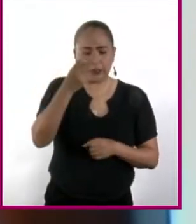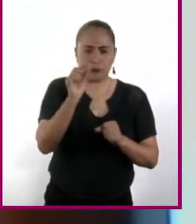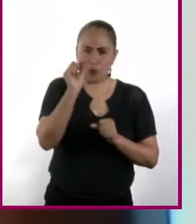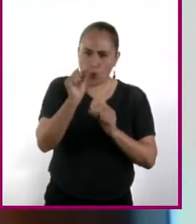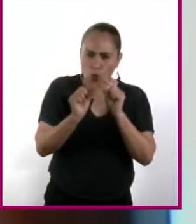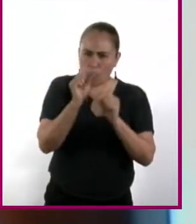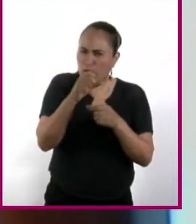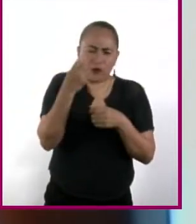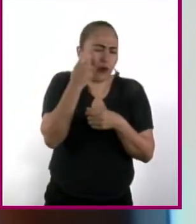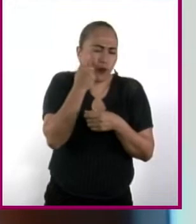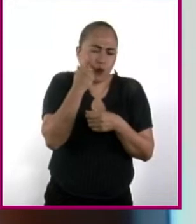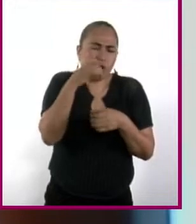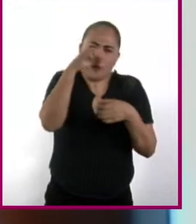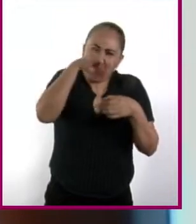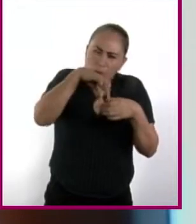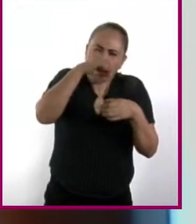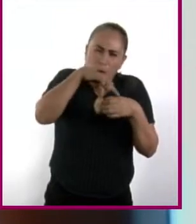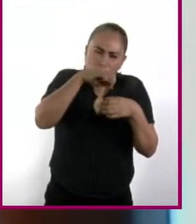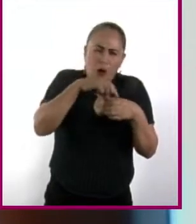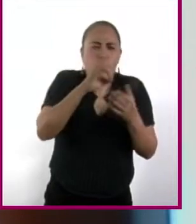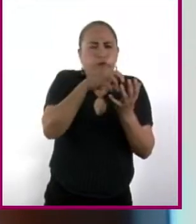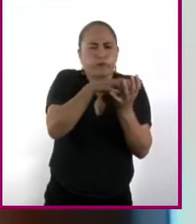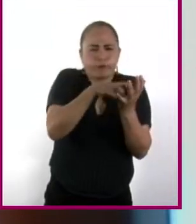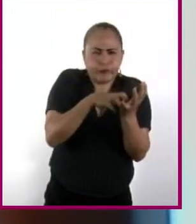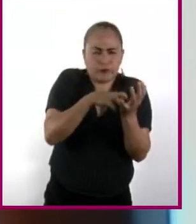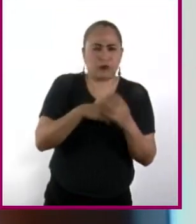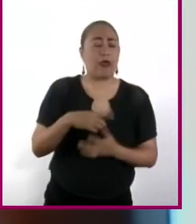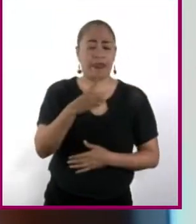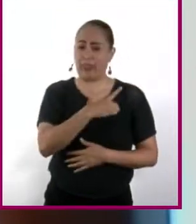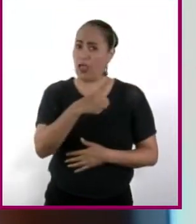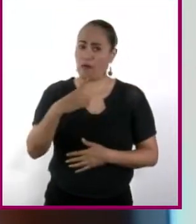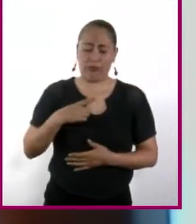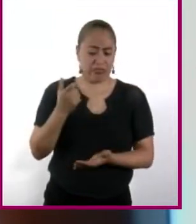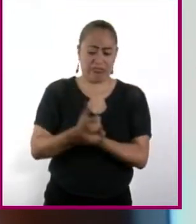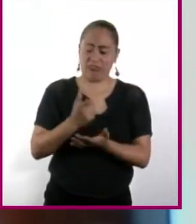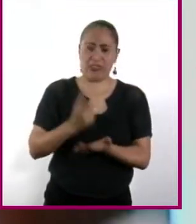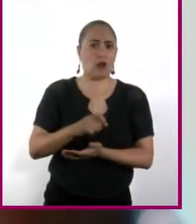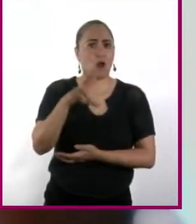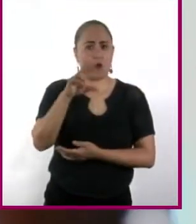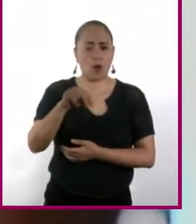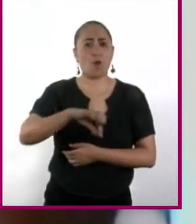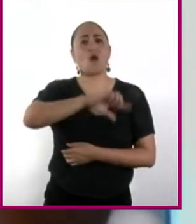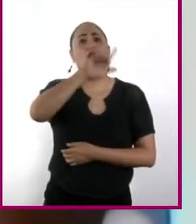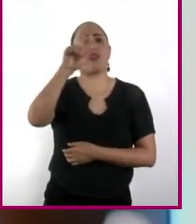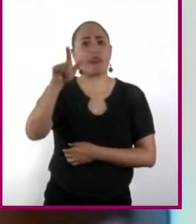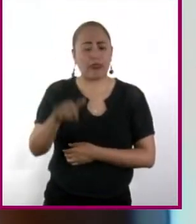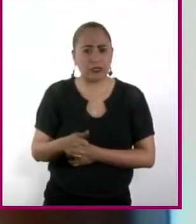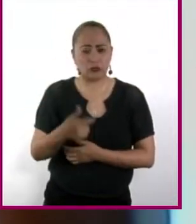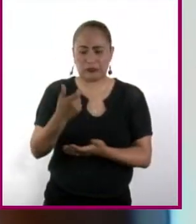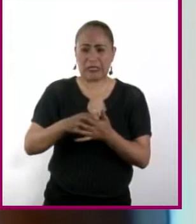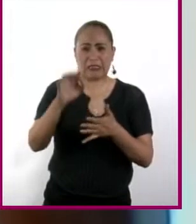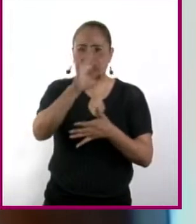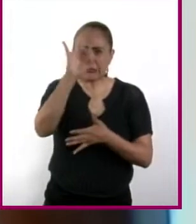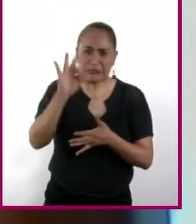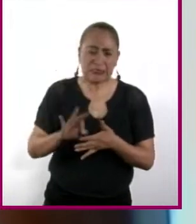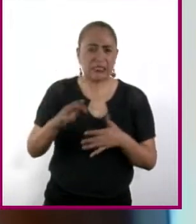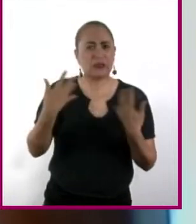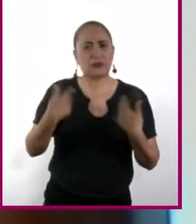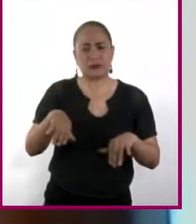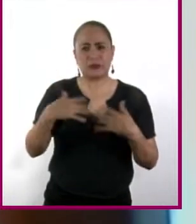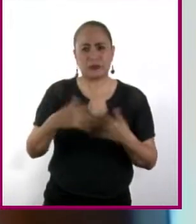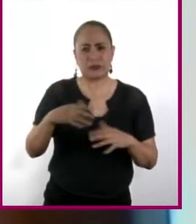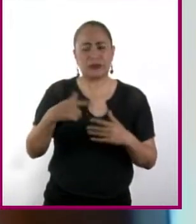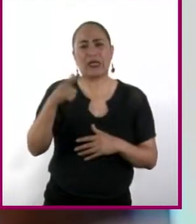ahorrar. Que no se endeudan, porque las deudas, temprano o tarde, con estas tasas de intereses, se va el